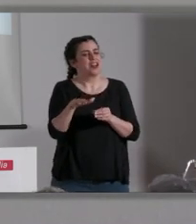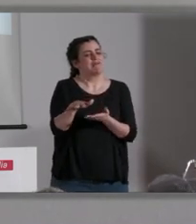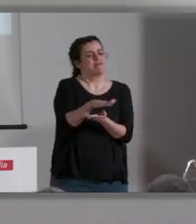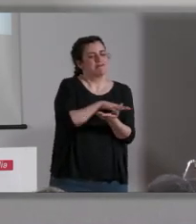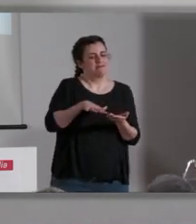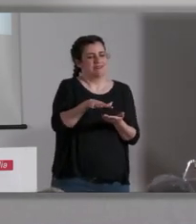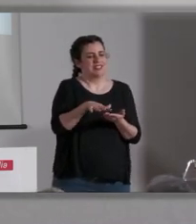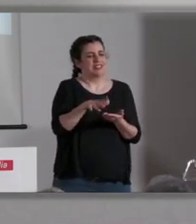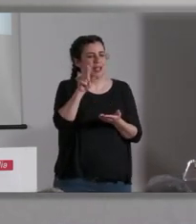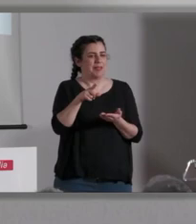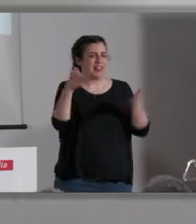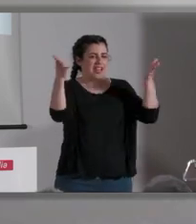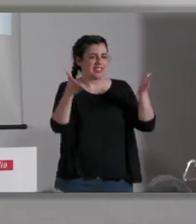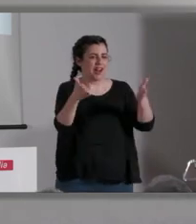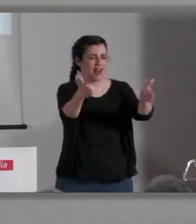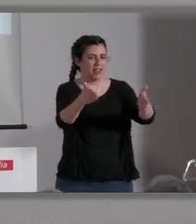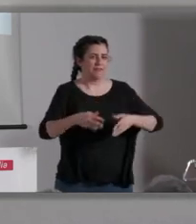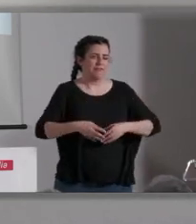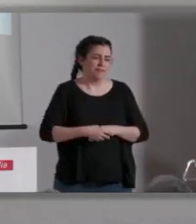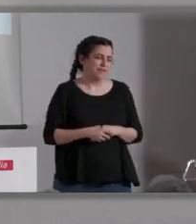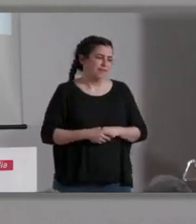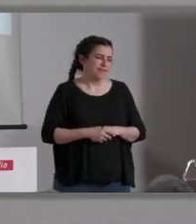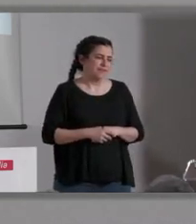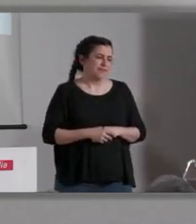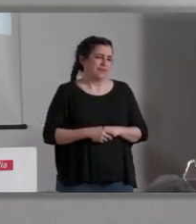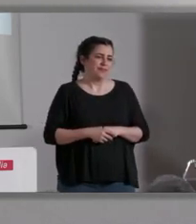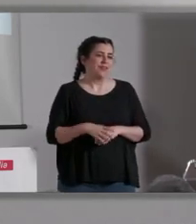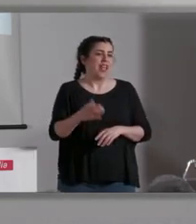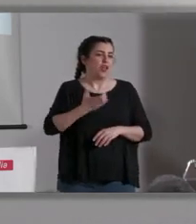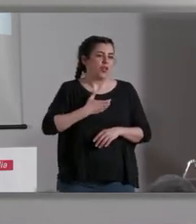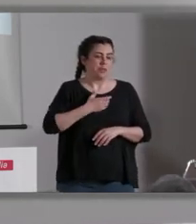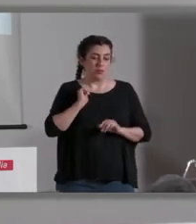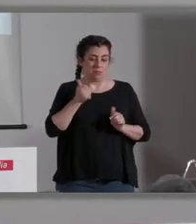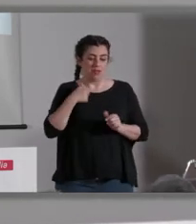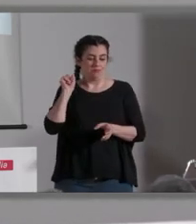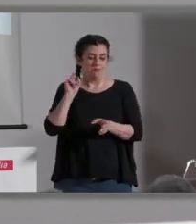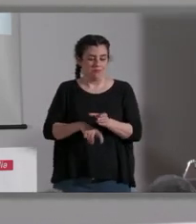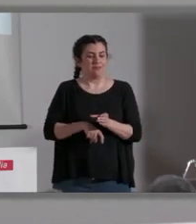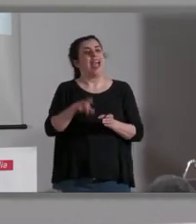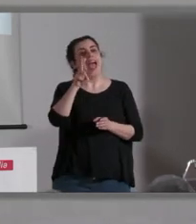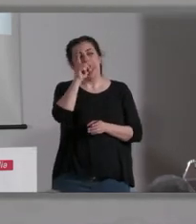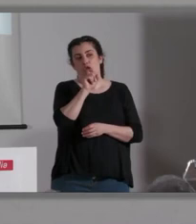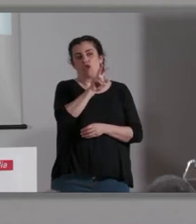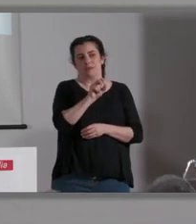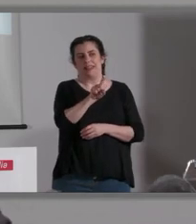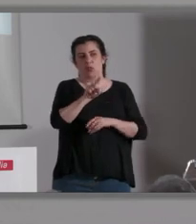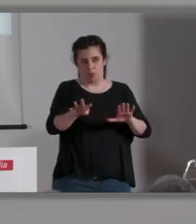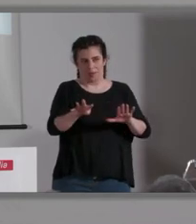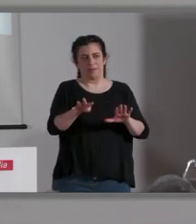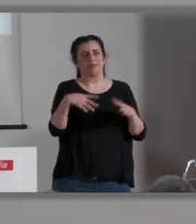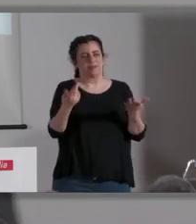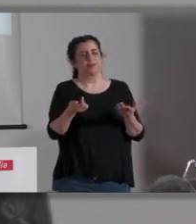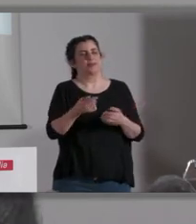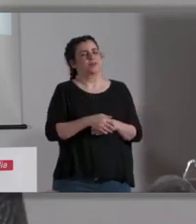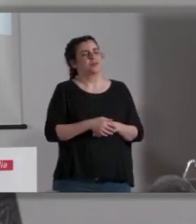Bueno, entramos nosotras en el ayuntamiento en el año 2019 y lo primero que queremos hacer y que hacemos es